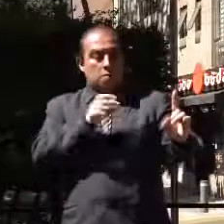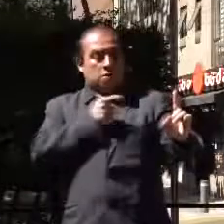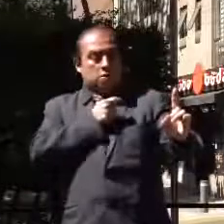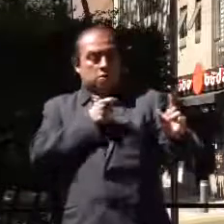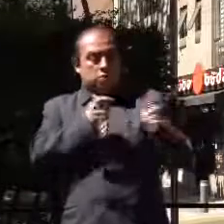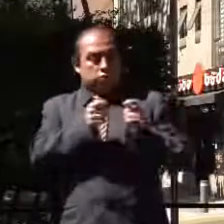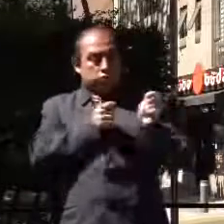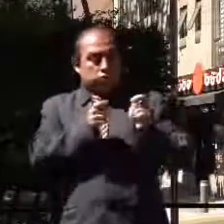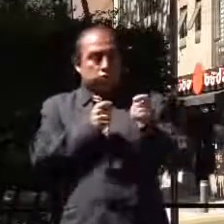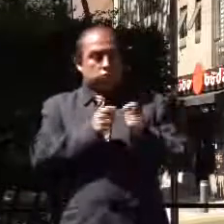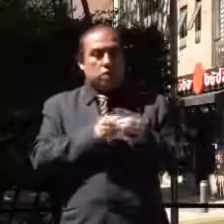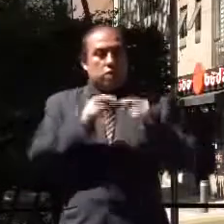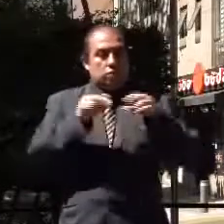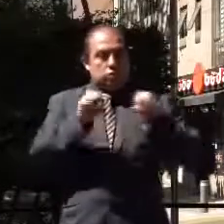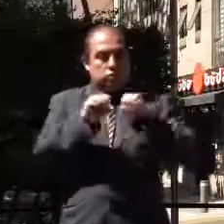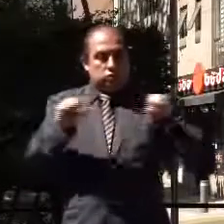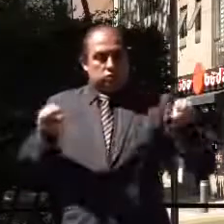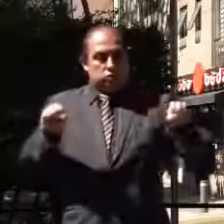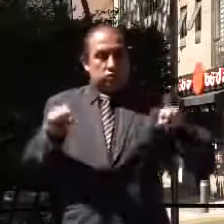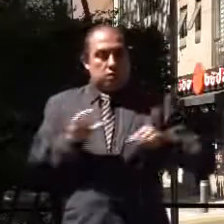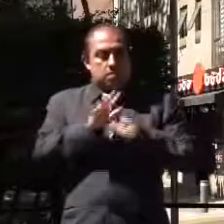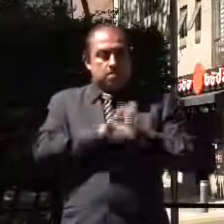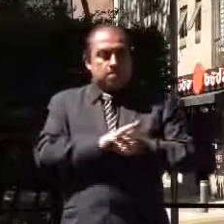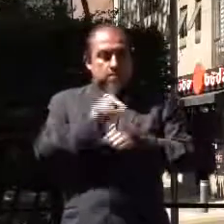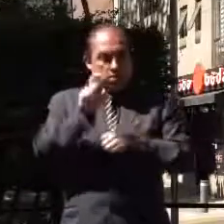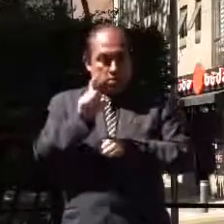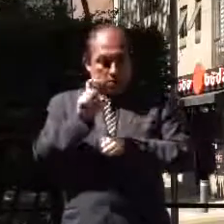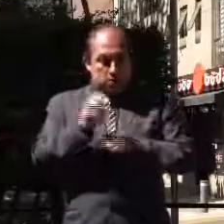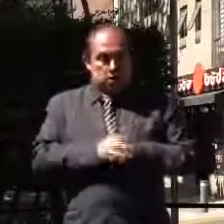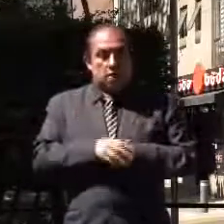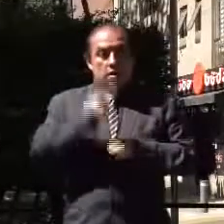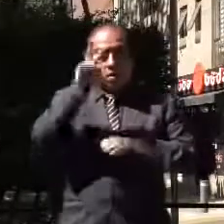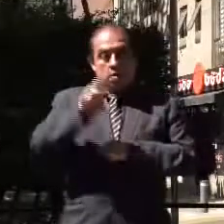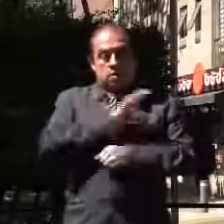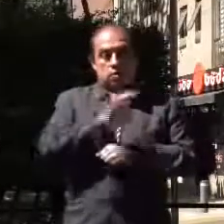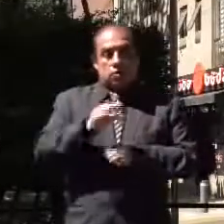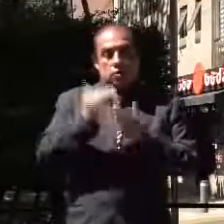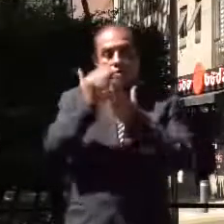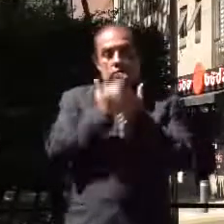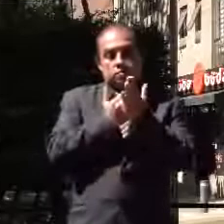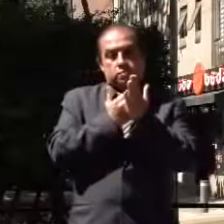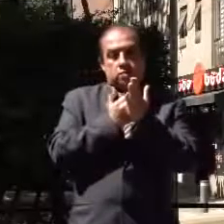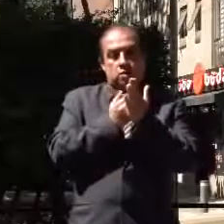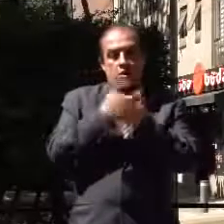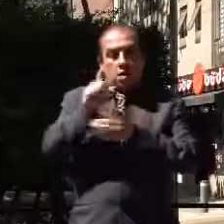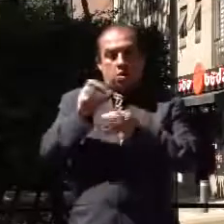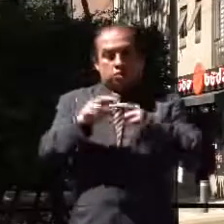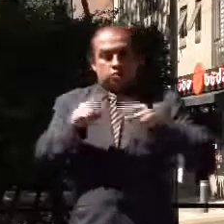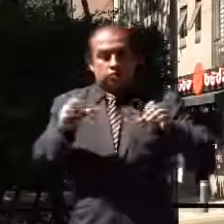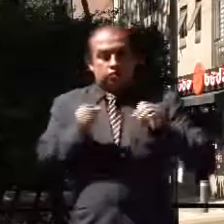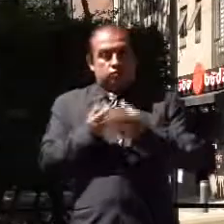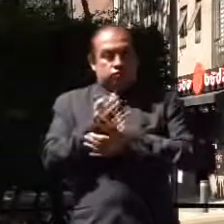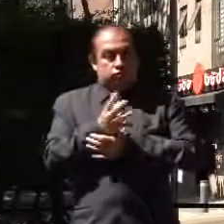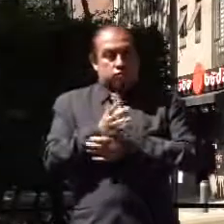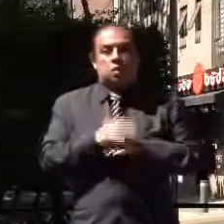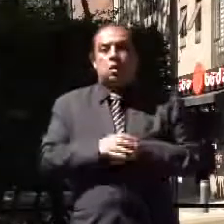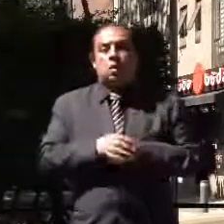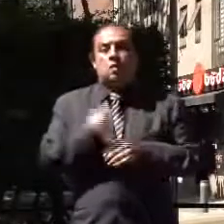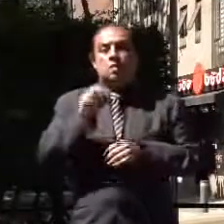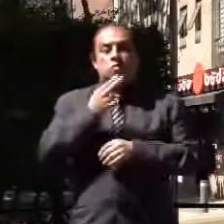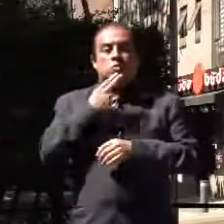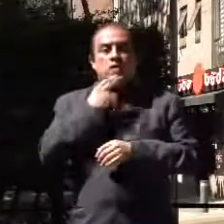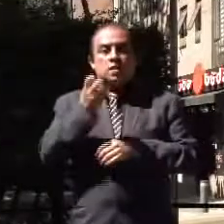controlar fugas, presiones, y realmente podamos disminuir fugas y utilizar esas fugas como parte